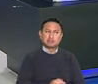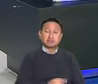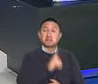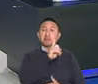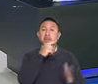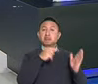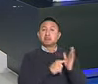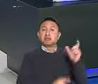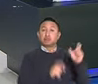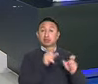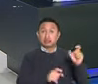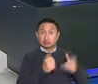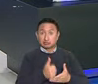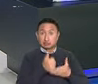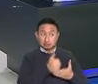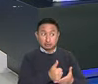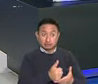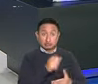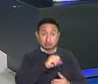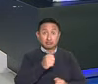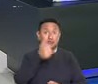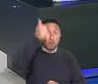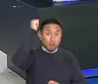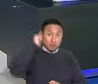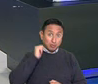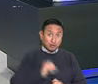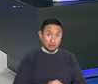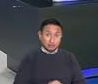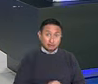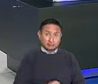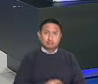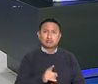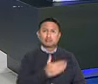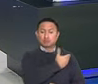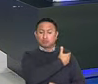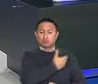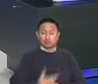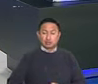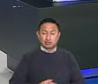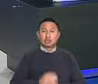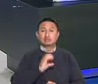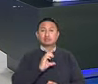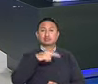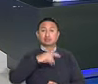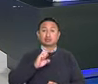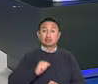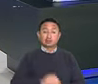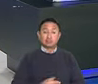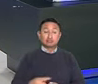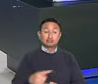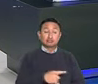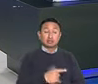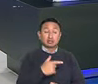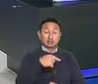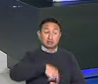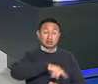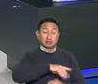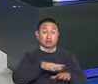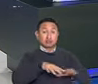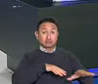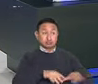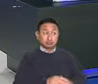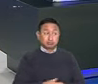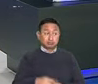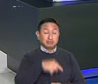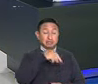1,000 personas y de alguna manera también el día de ayer la presidenta del Consejo Nacional Electoral manifestó que estos actos de alguna forma pues